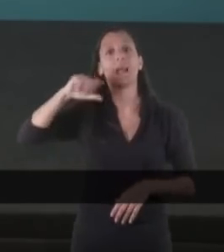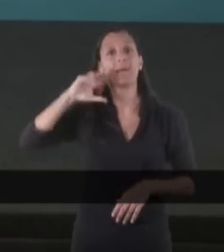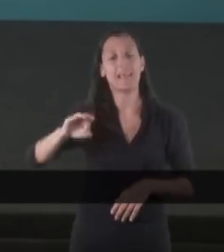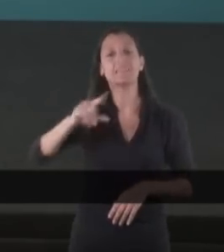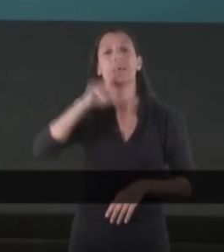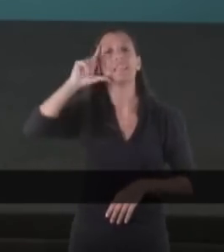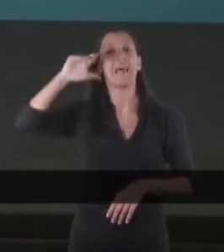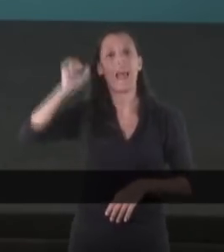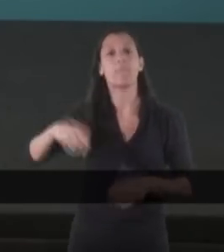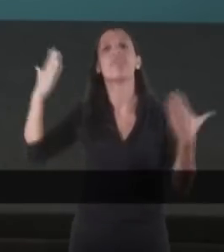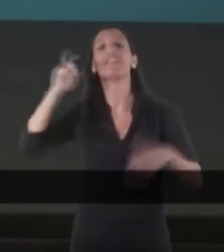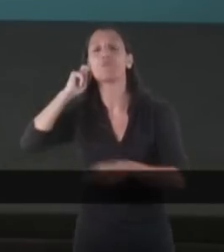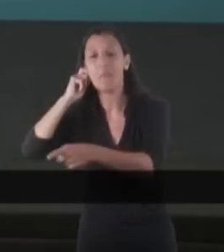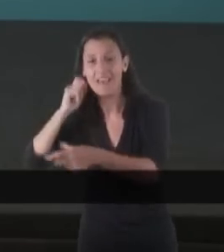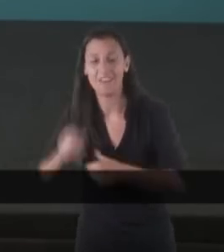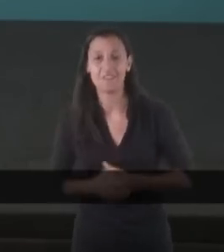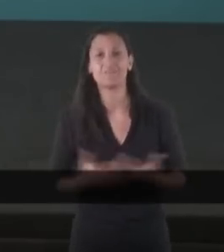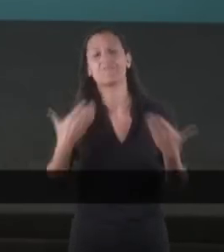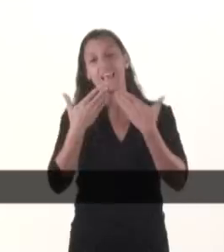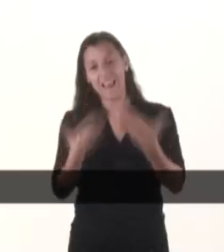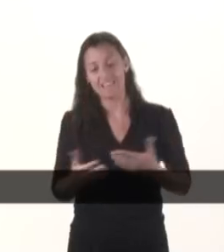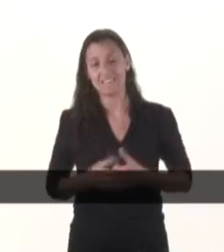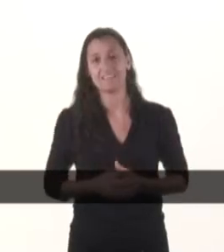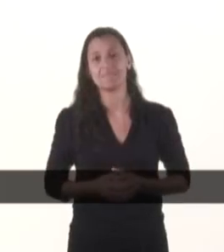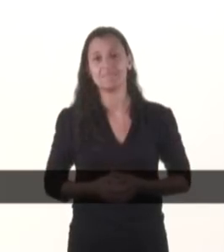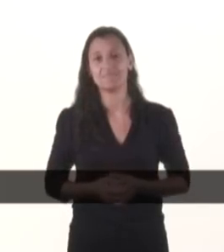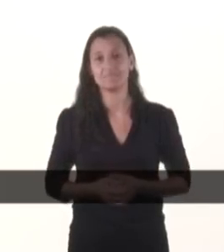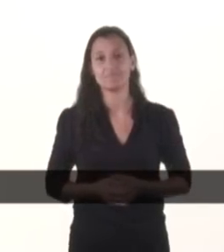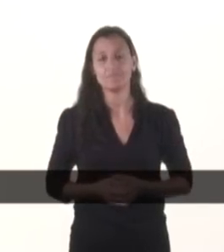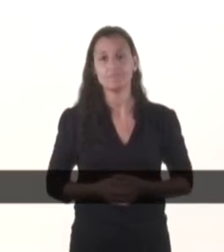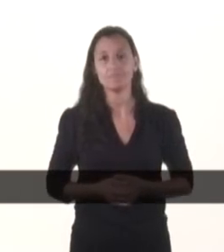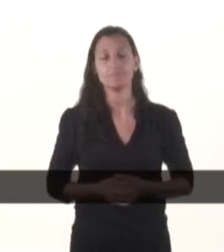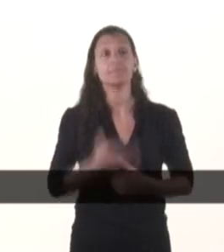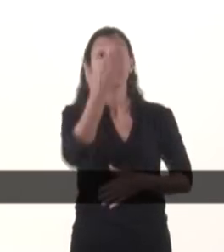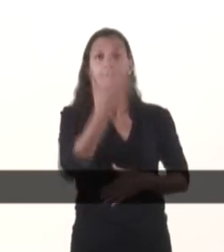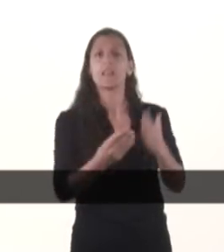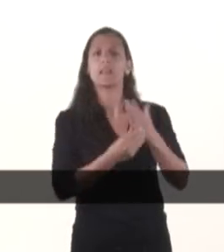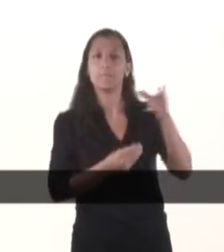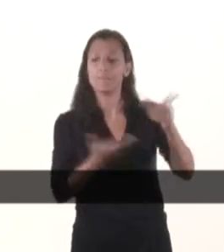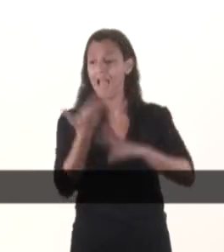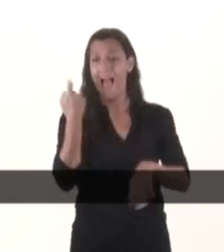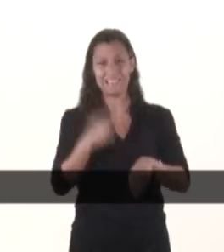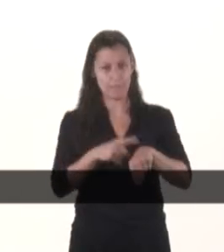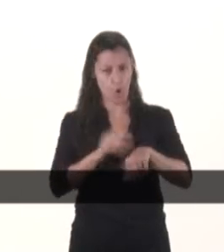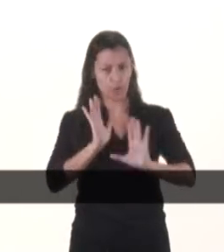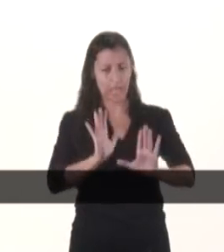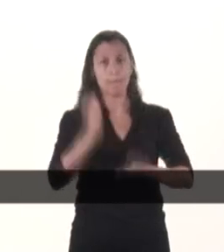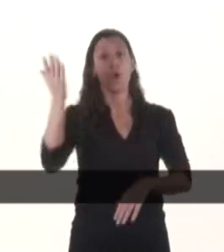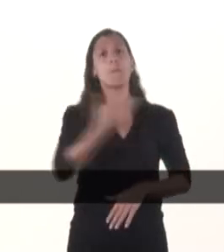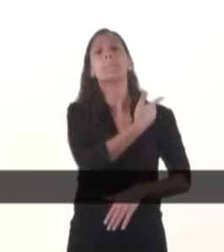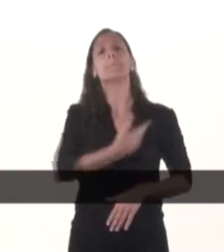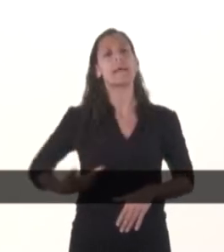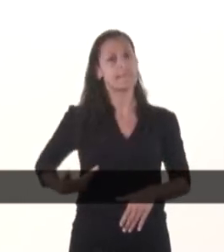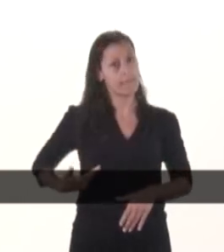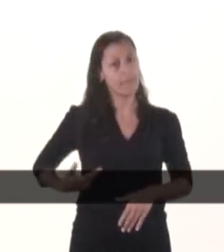TELAM, feliz cumpleaños. Gracias, muy amable. Portavoz, hace poquito tiempo el presidente